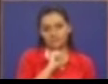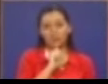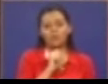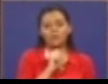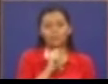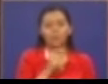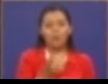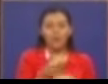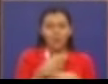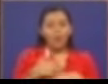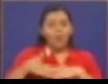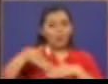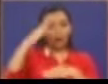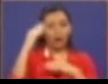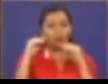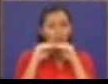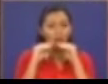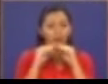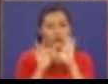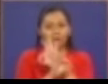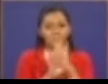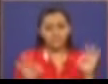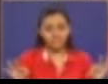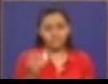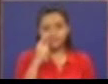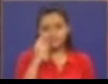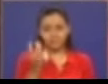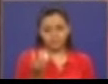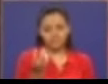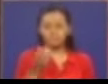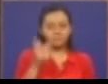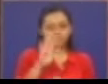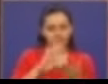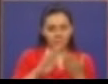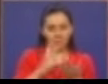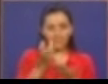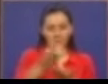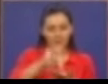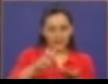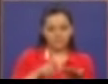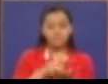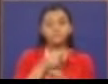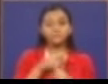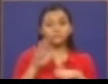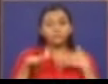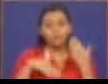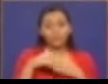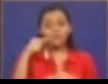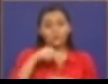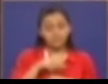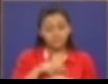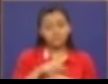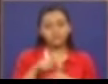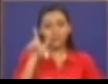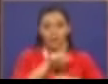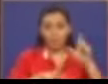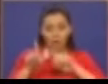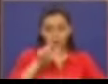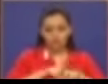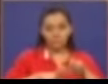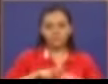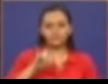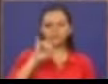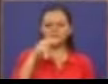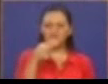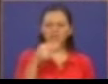productividad es mucho mayor y absolutamente limpia la papa. También está el otro sistema. Todo eso se hace en el invernadero y en los laboratorios.